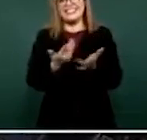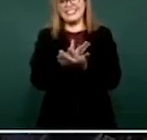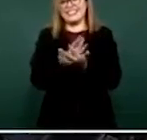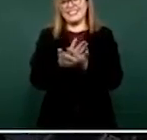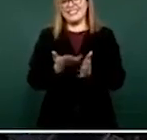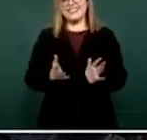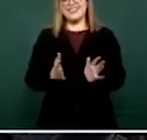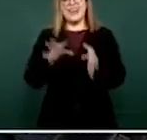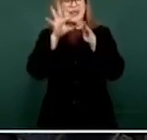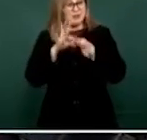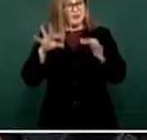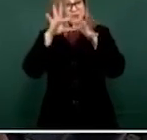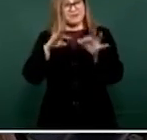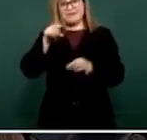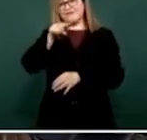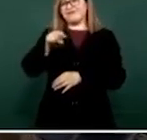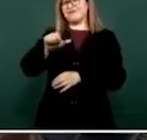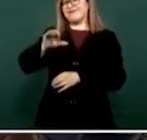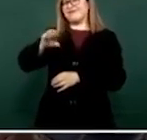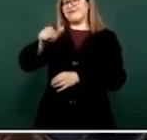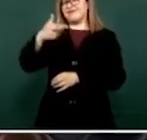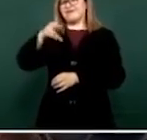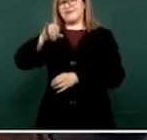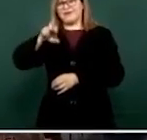hablando del Zacahuil. Bueno,